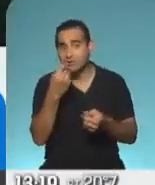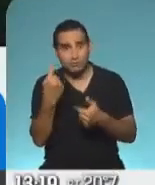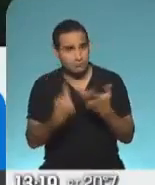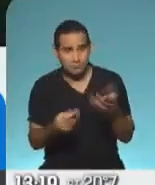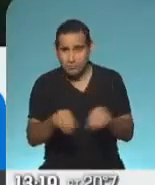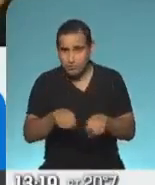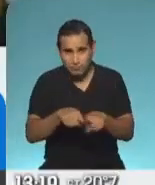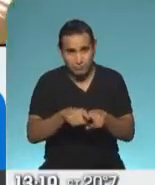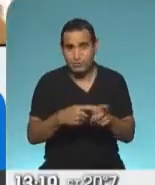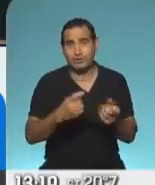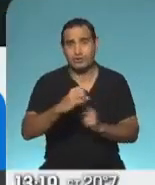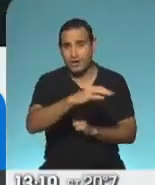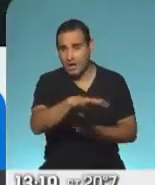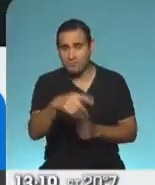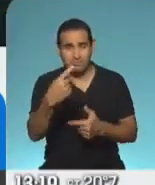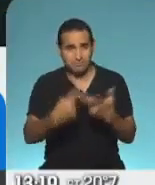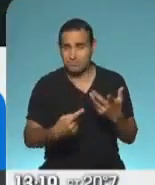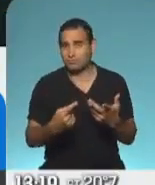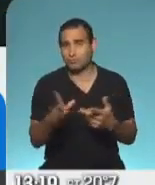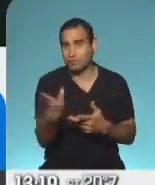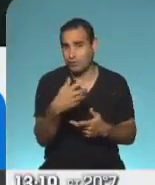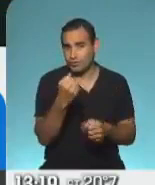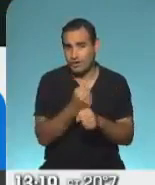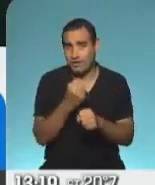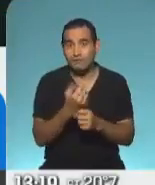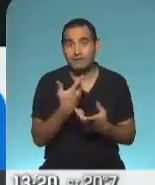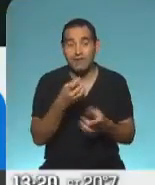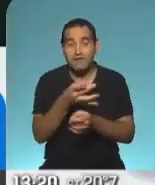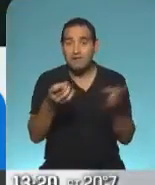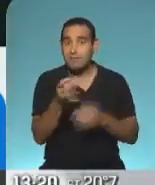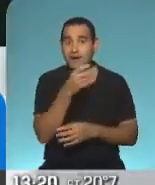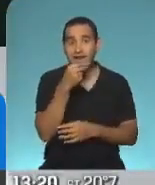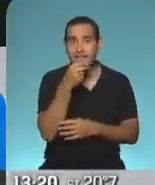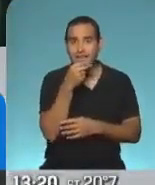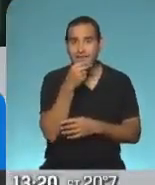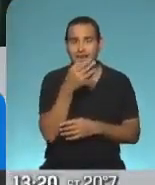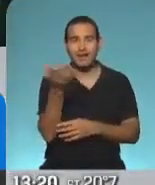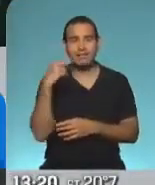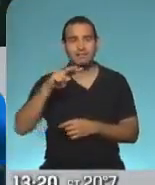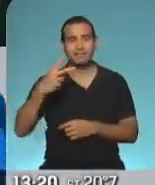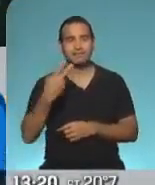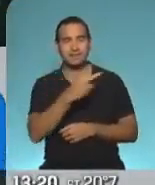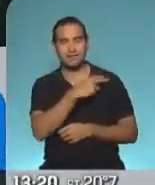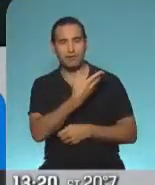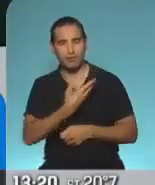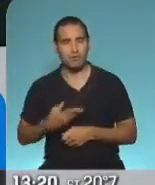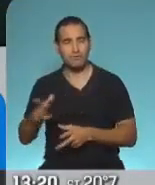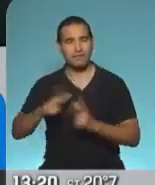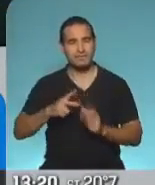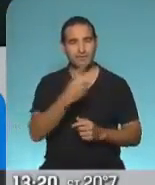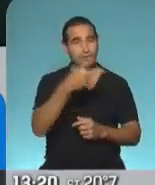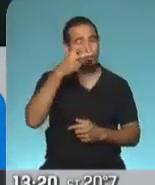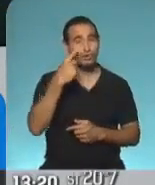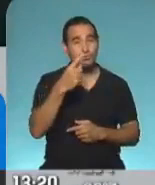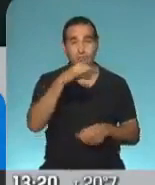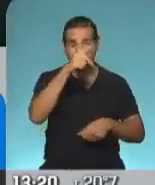el sector agrícola hasta el verdurero de la esquina. Y no hemos tenido casos allí. El otro día me decía el vicejefe de gobierno que de 28.000 policías